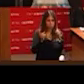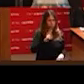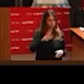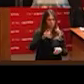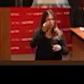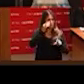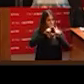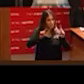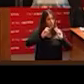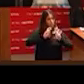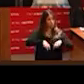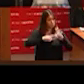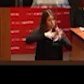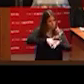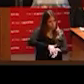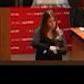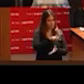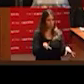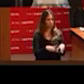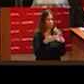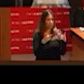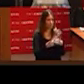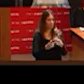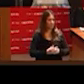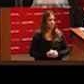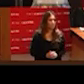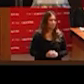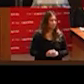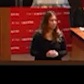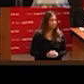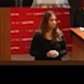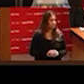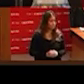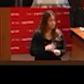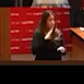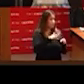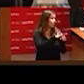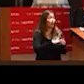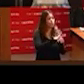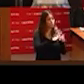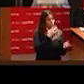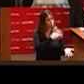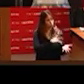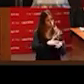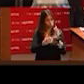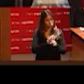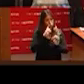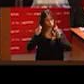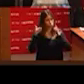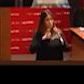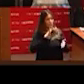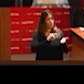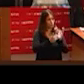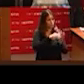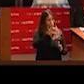revierta a a toda la sociedad entre los ámbitos de actuación a los que se dirige el proyecto